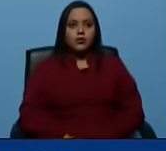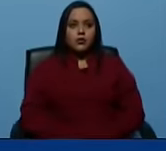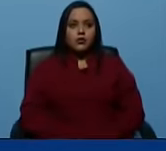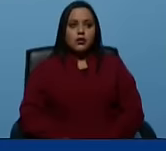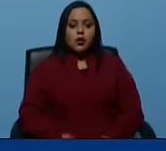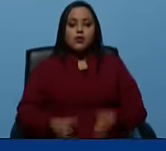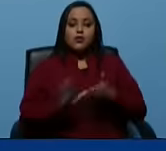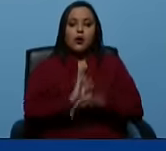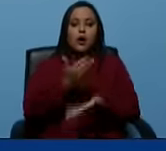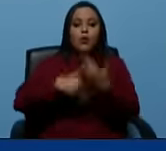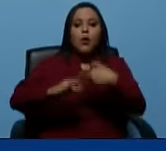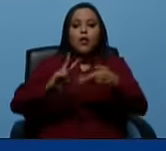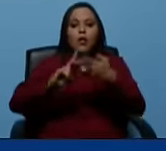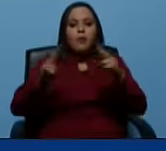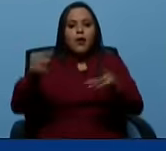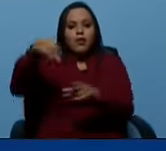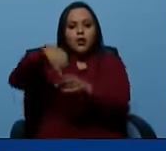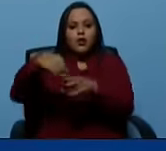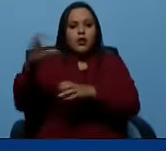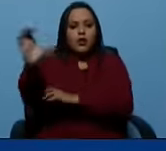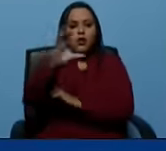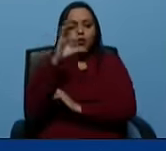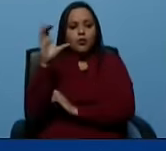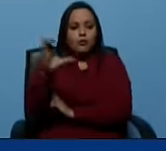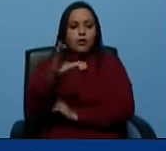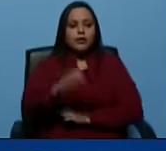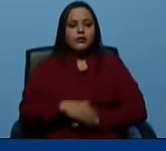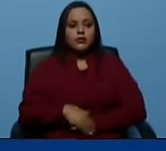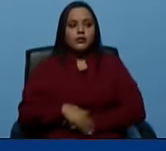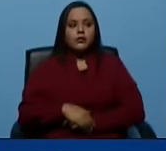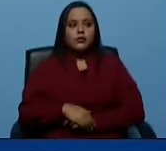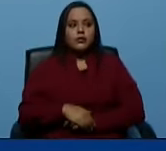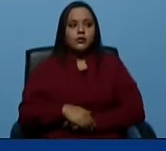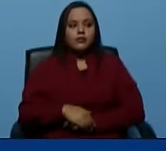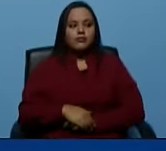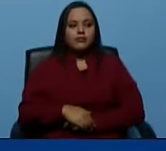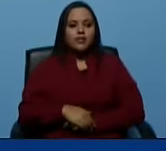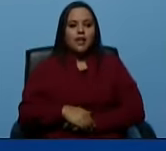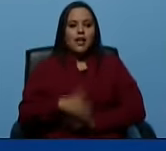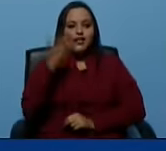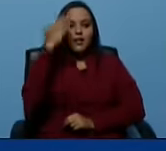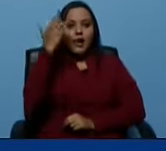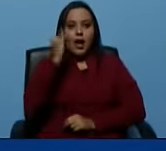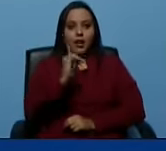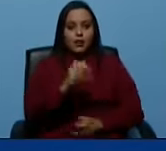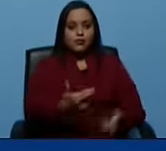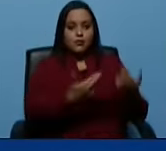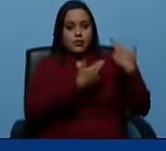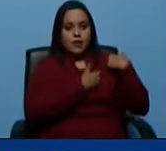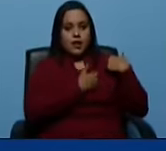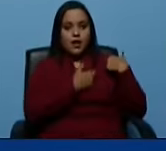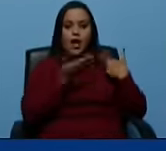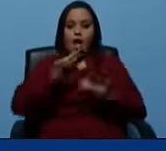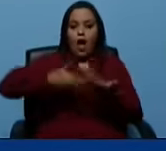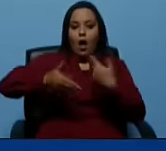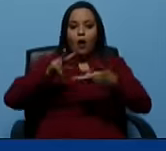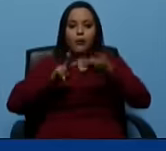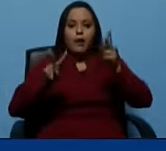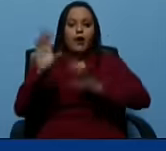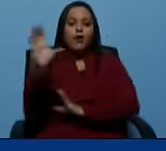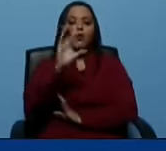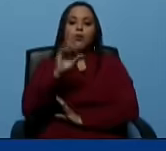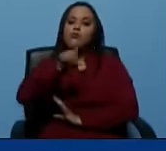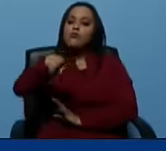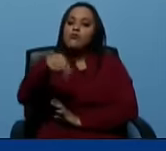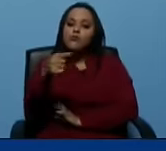la negociación de paz de Colombia. Y a pesar de que tenemos grandes responsabilidades en la negociación de paz de Colombia, ustedes no han visto